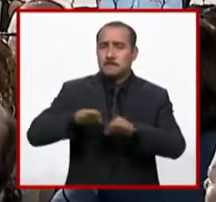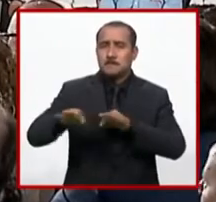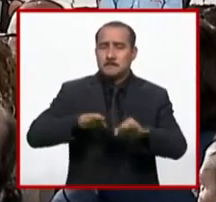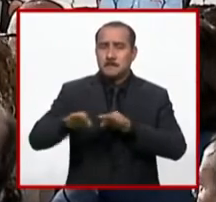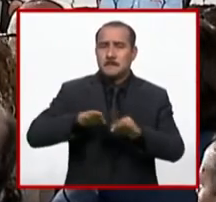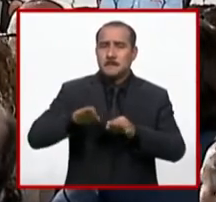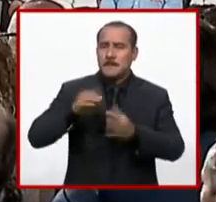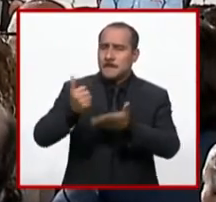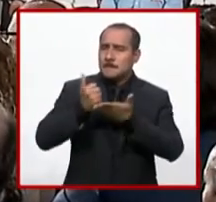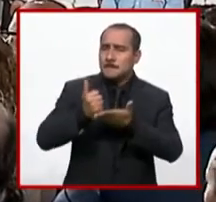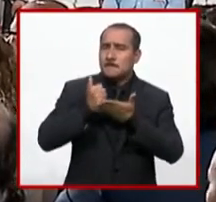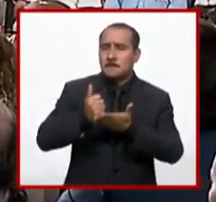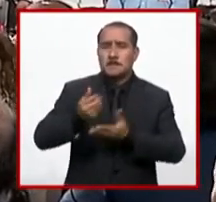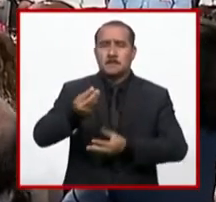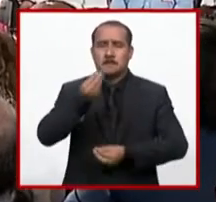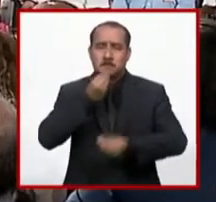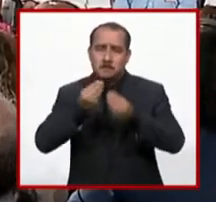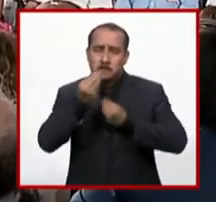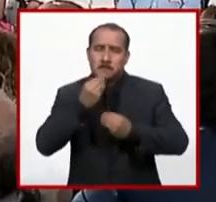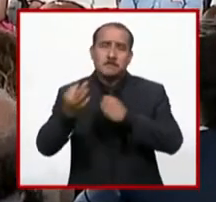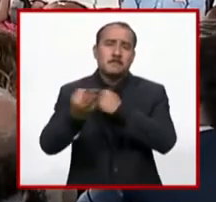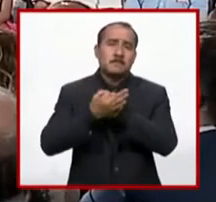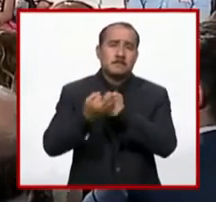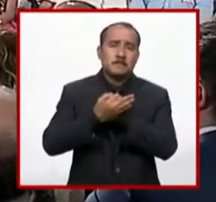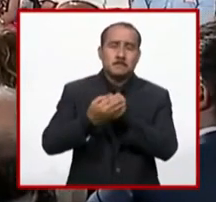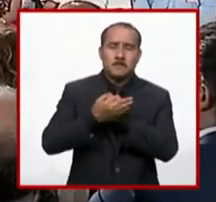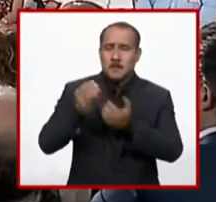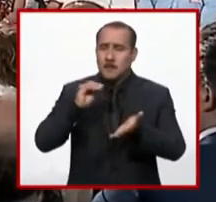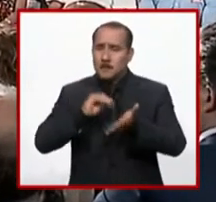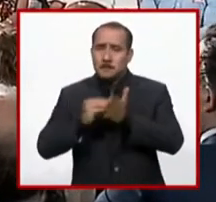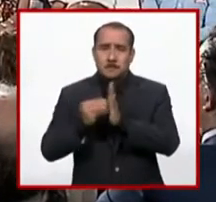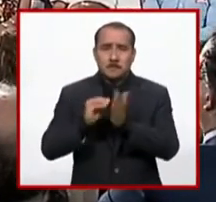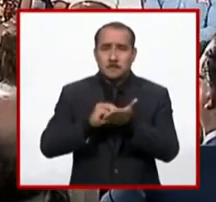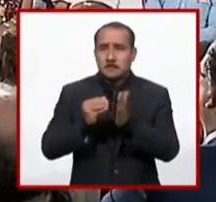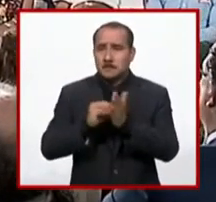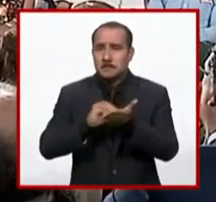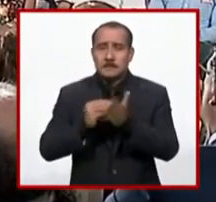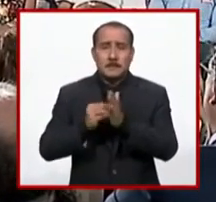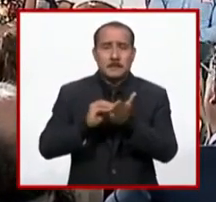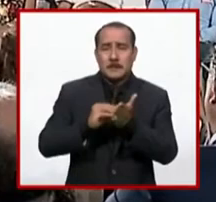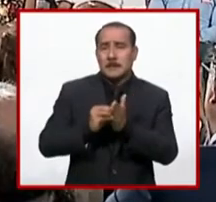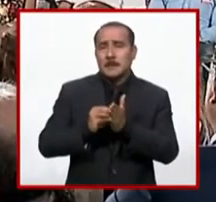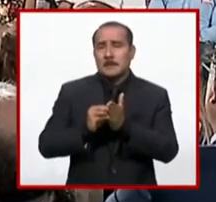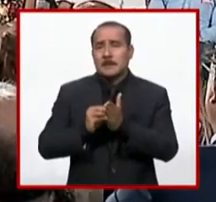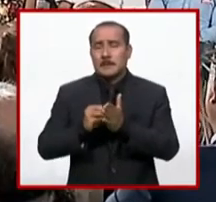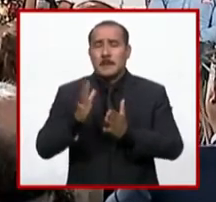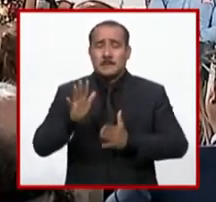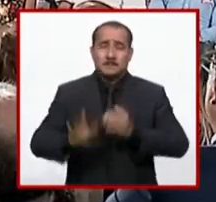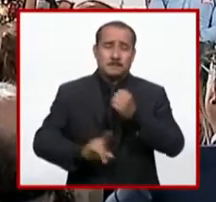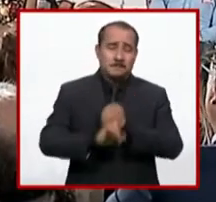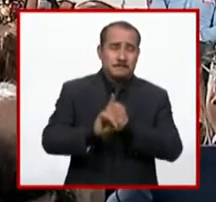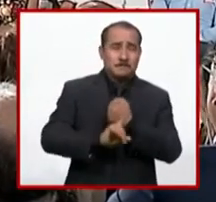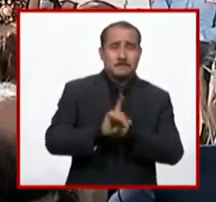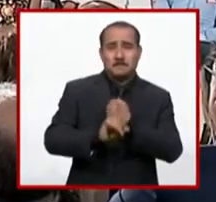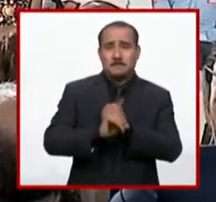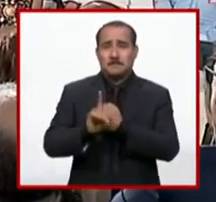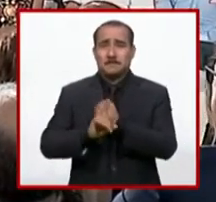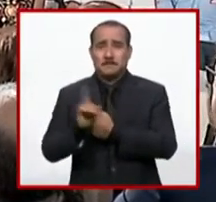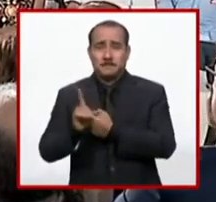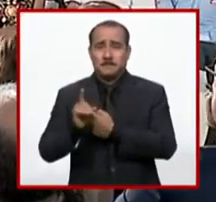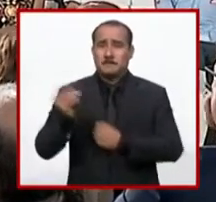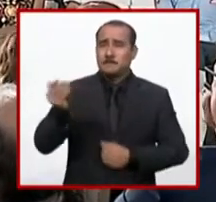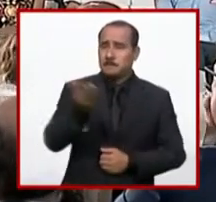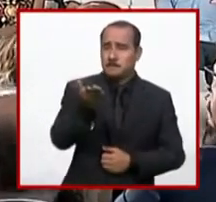de comer y que encabezaron la logística del desastre más importante que haya vivido México, las